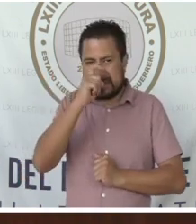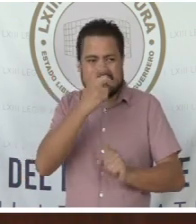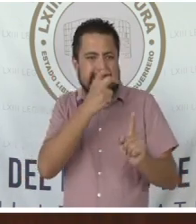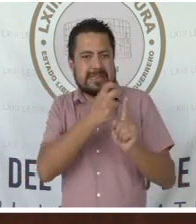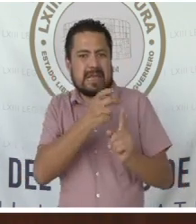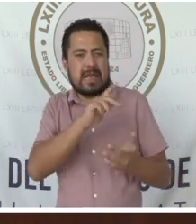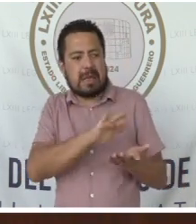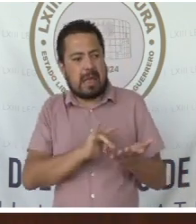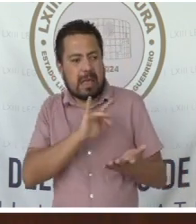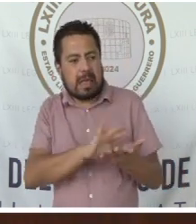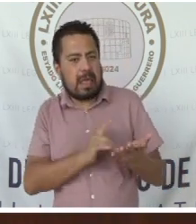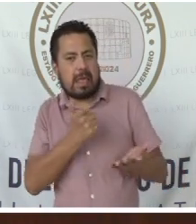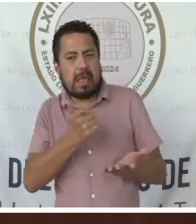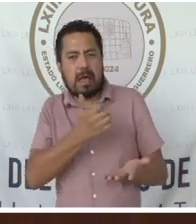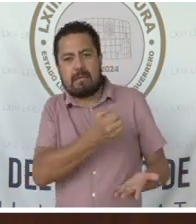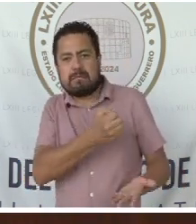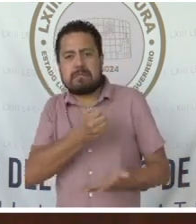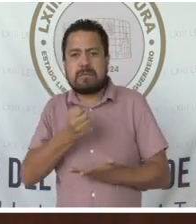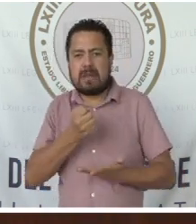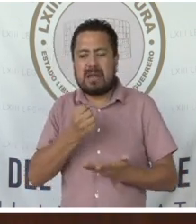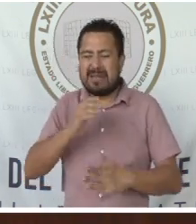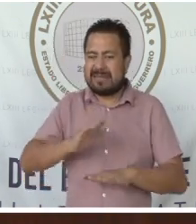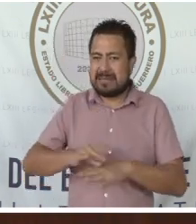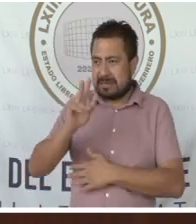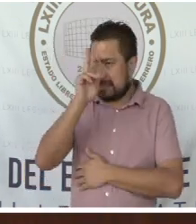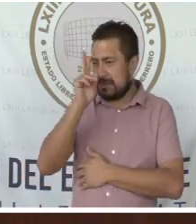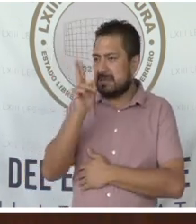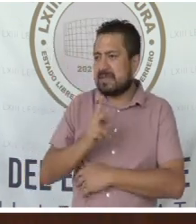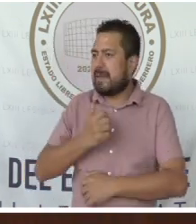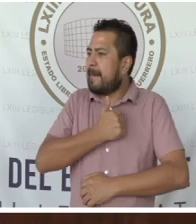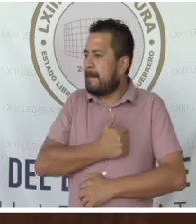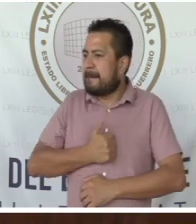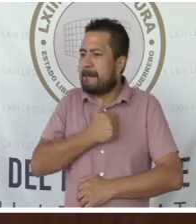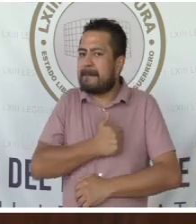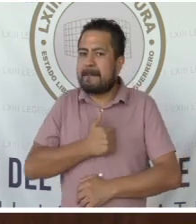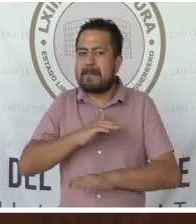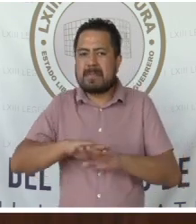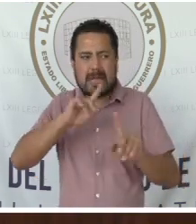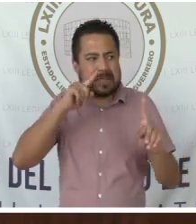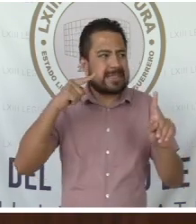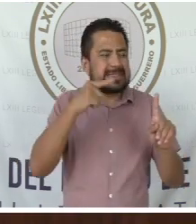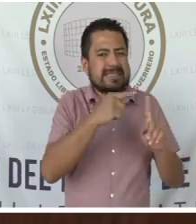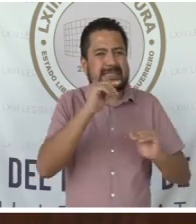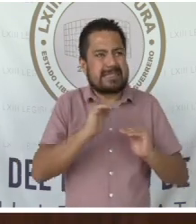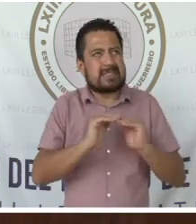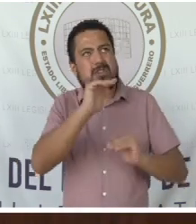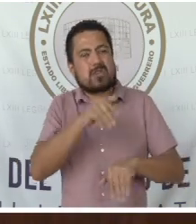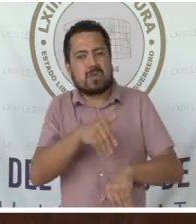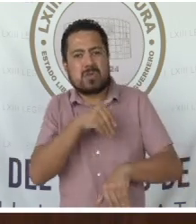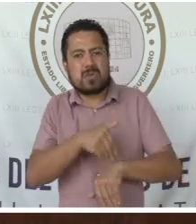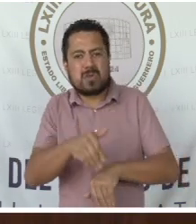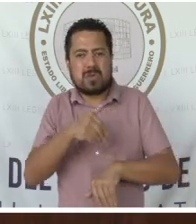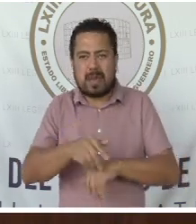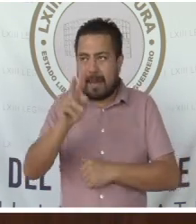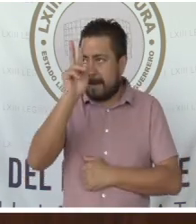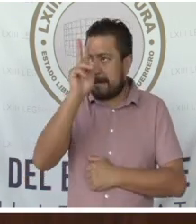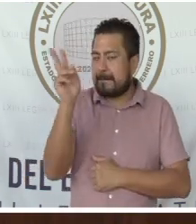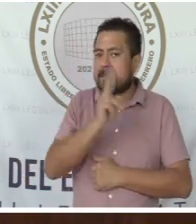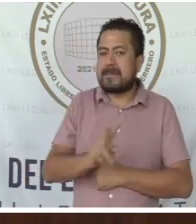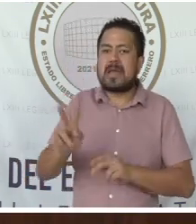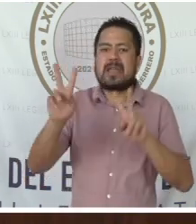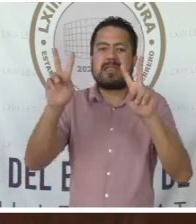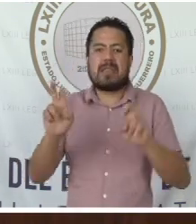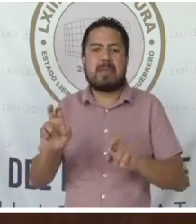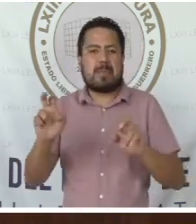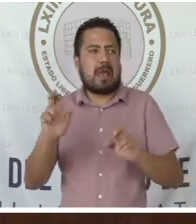de extorsión, que su cifra negra desafortunadamente recae en una alta cifra negra en temas